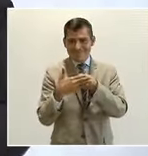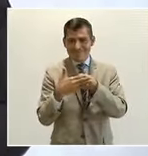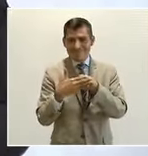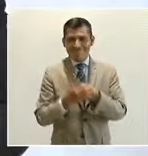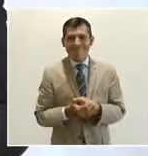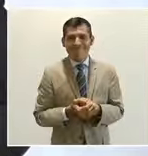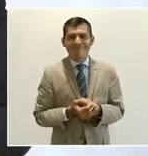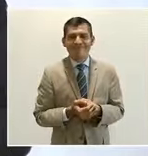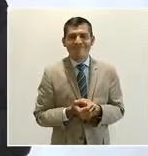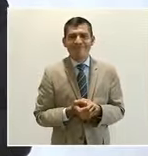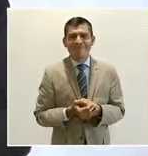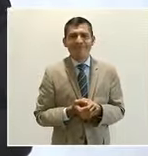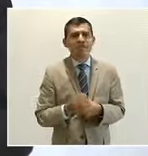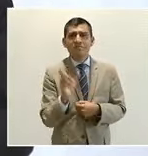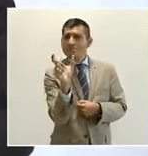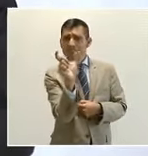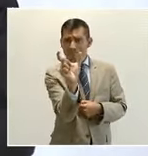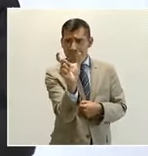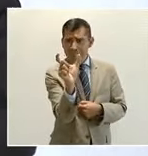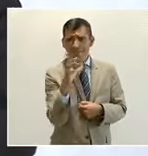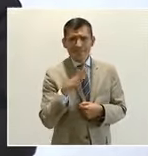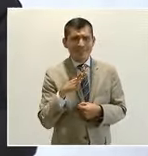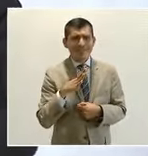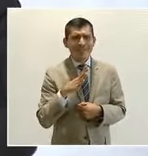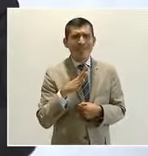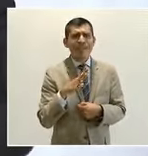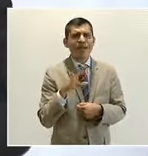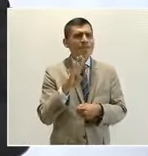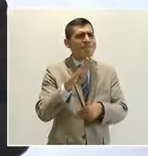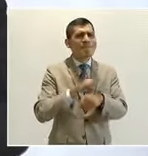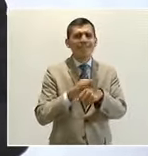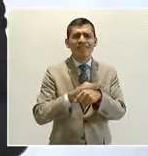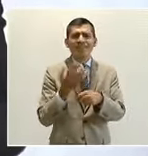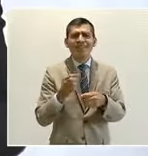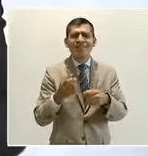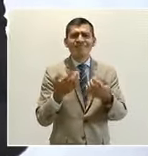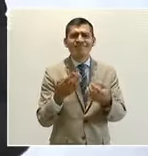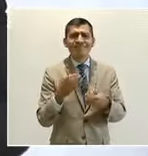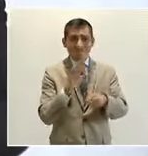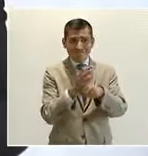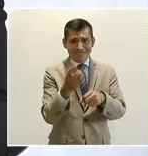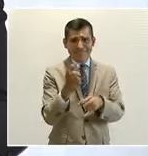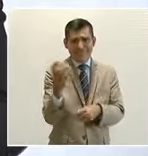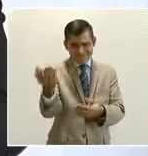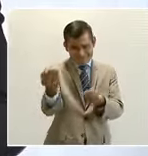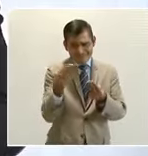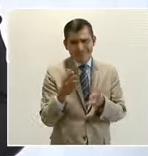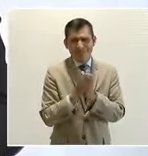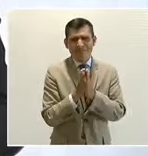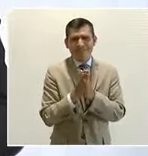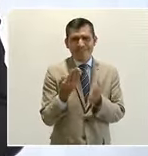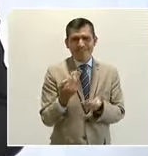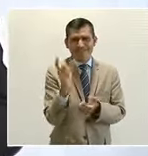no tienen una tarjeta por ahí de las del bienestar a ver Pásenme una